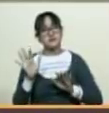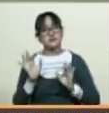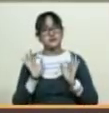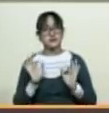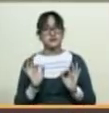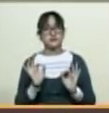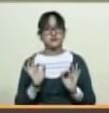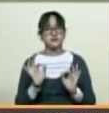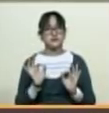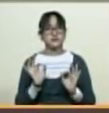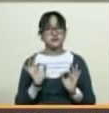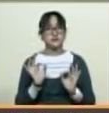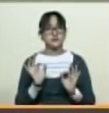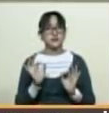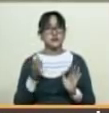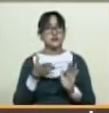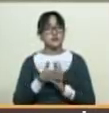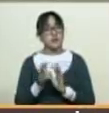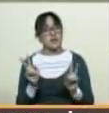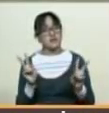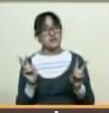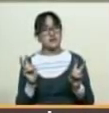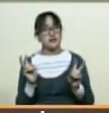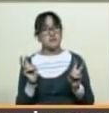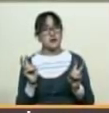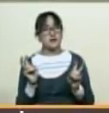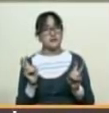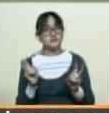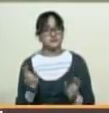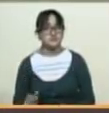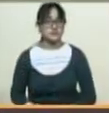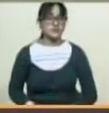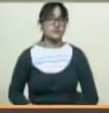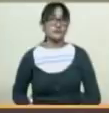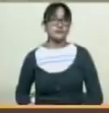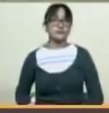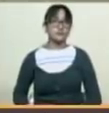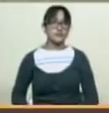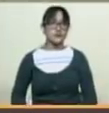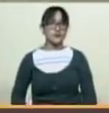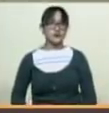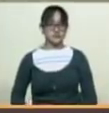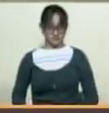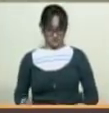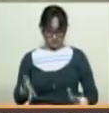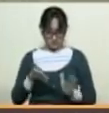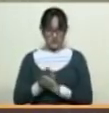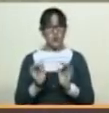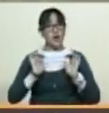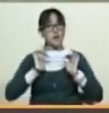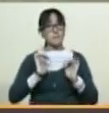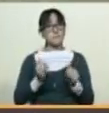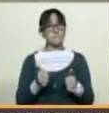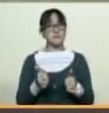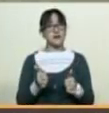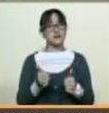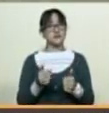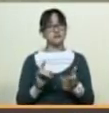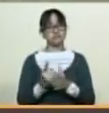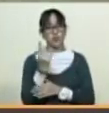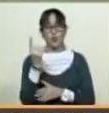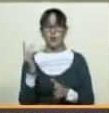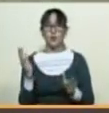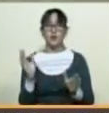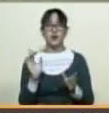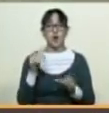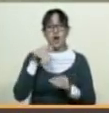hacen también un poco, no me refiero específicamente al candidato Ratti, lo digo porque sabemos que es algo que comienzan como a surgir por allí,